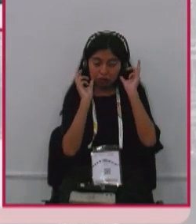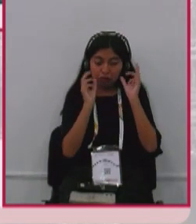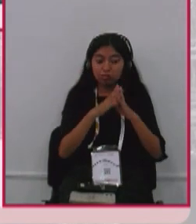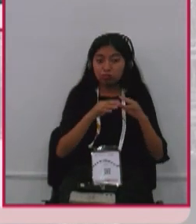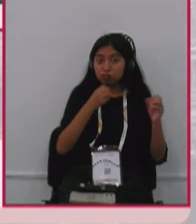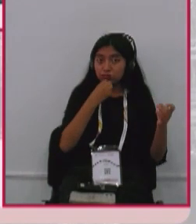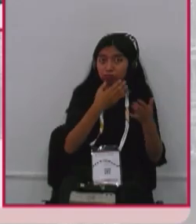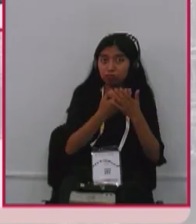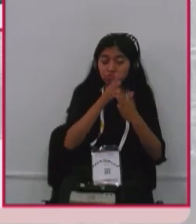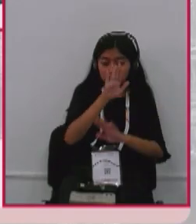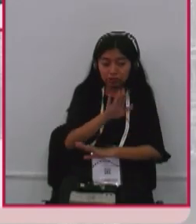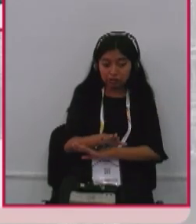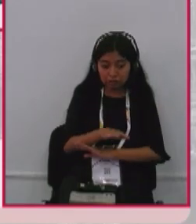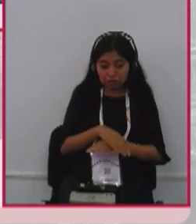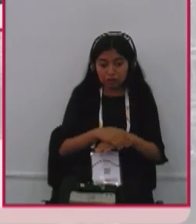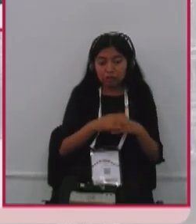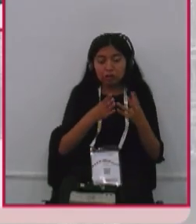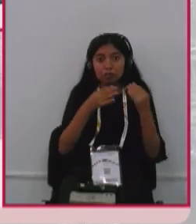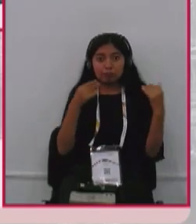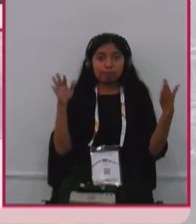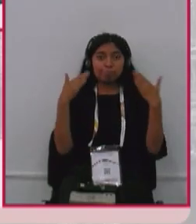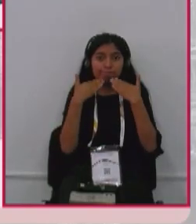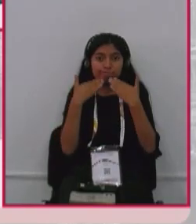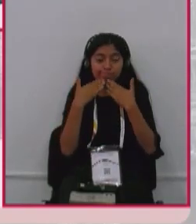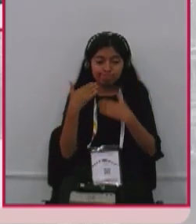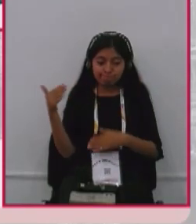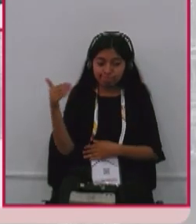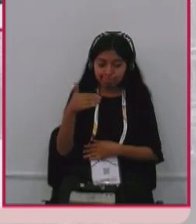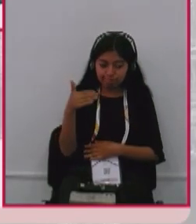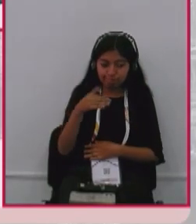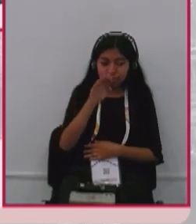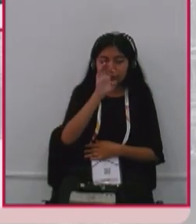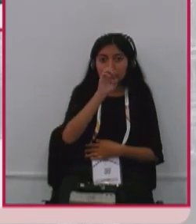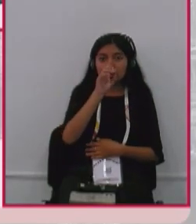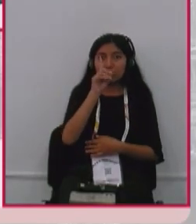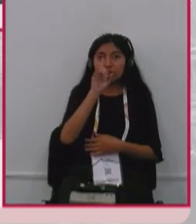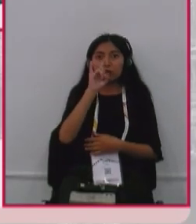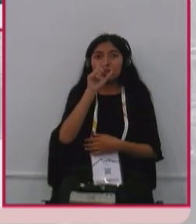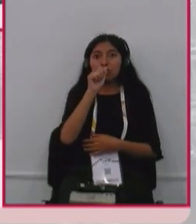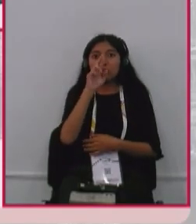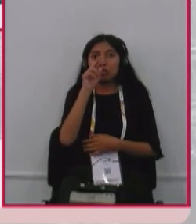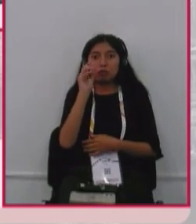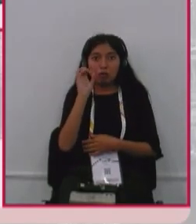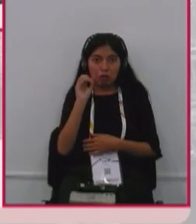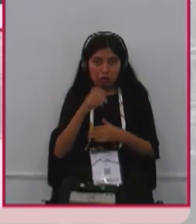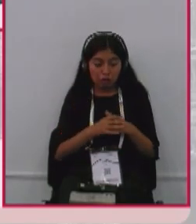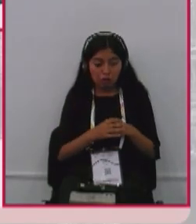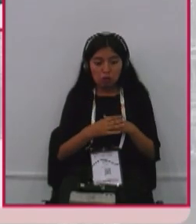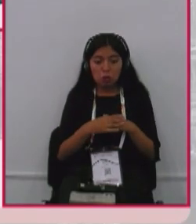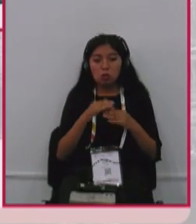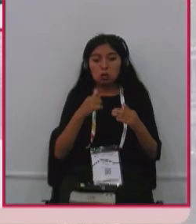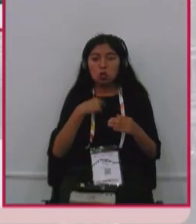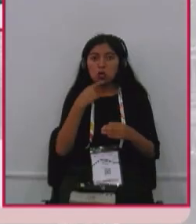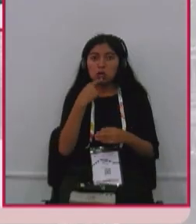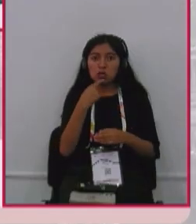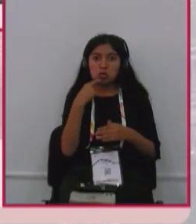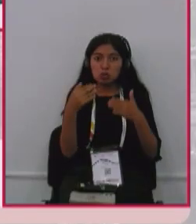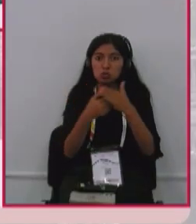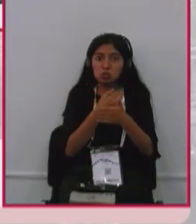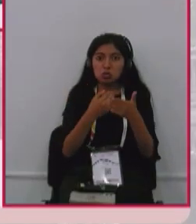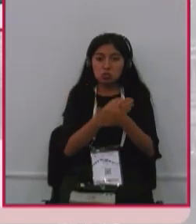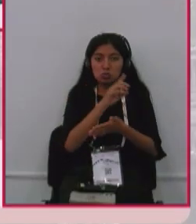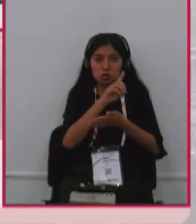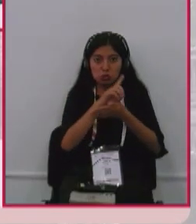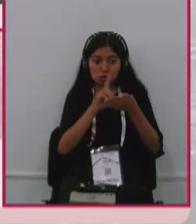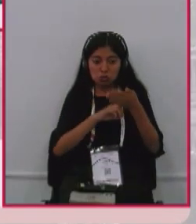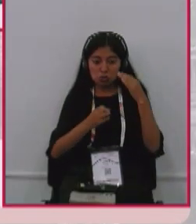¿Qué tal? Muy buenas tardes, muchas gracias por estar presente, Eduardo Morín, y efectivamente yo les voy a hablar de los nuevos diseños de plantas de